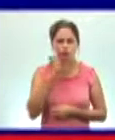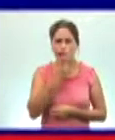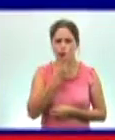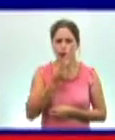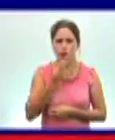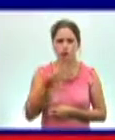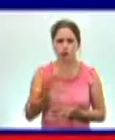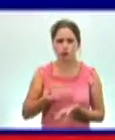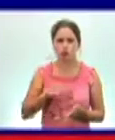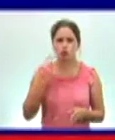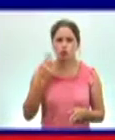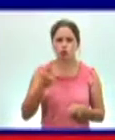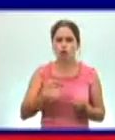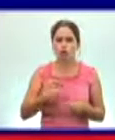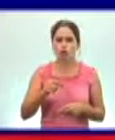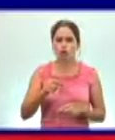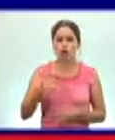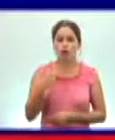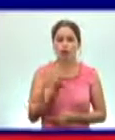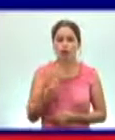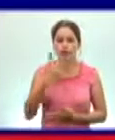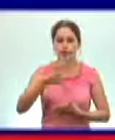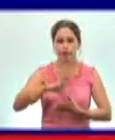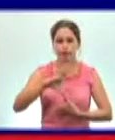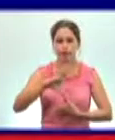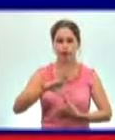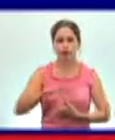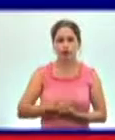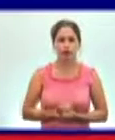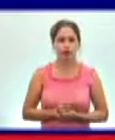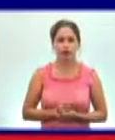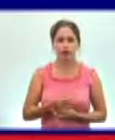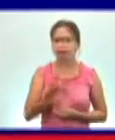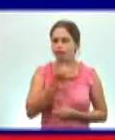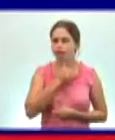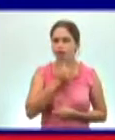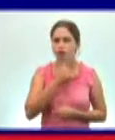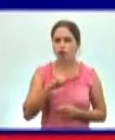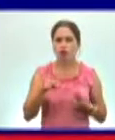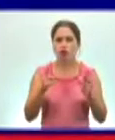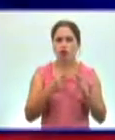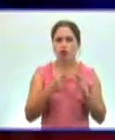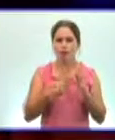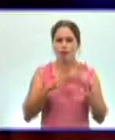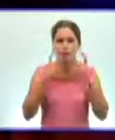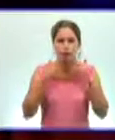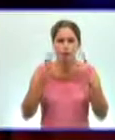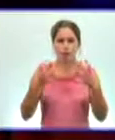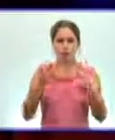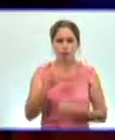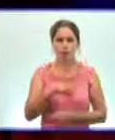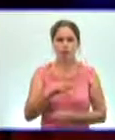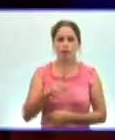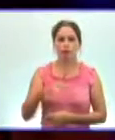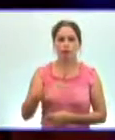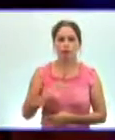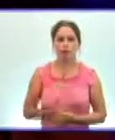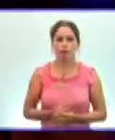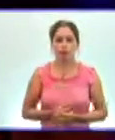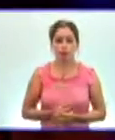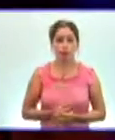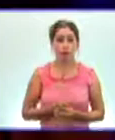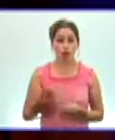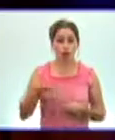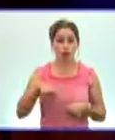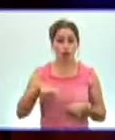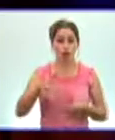América? Pues sencillamente esto va a ser un elemento esencial para que ustedes desde Nuestra